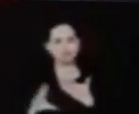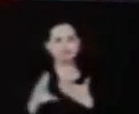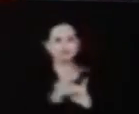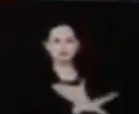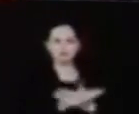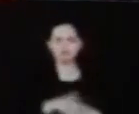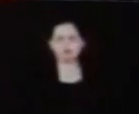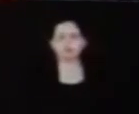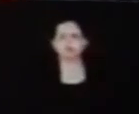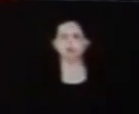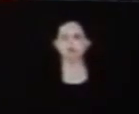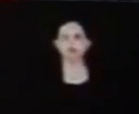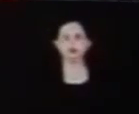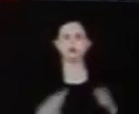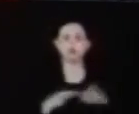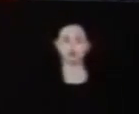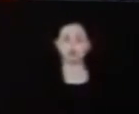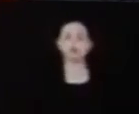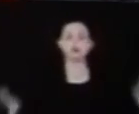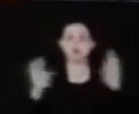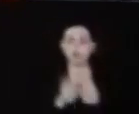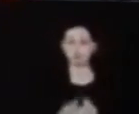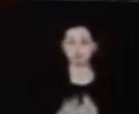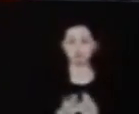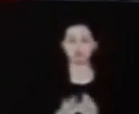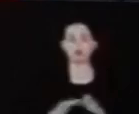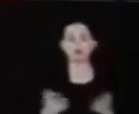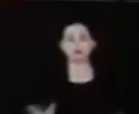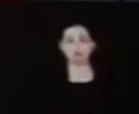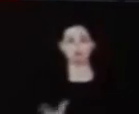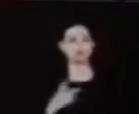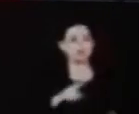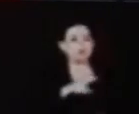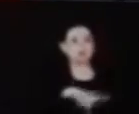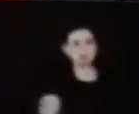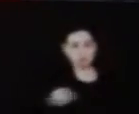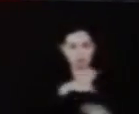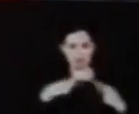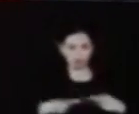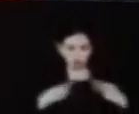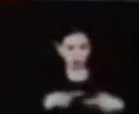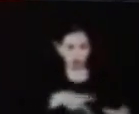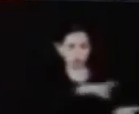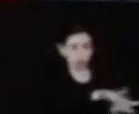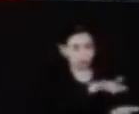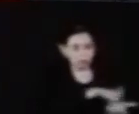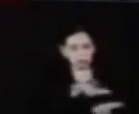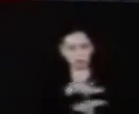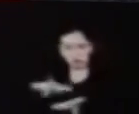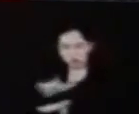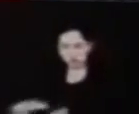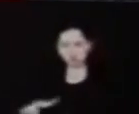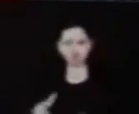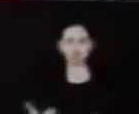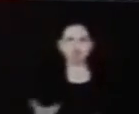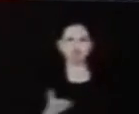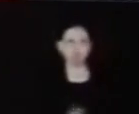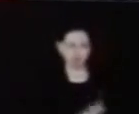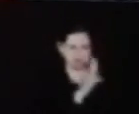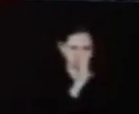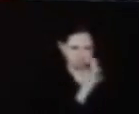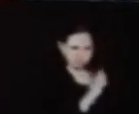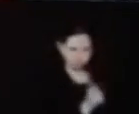Es importante precisar que los destinatarios de estos programas recibirán lo que les corresponde de manera